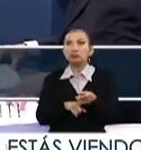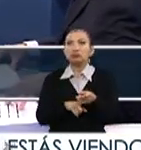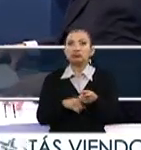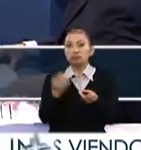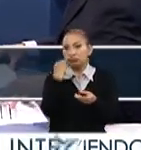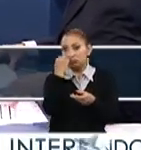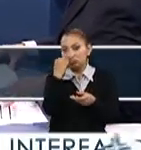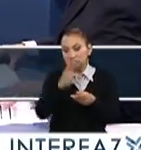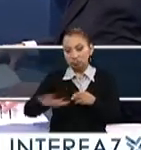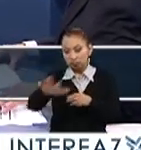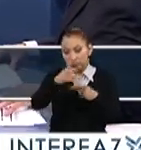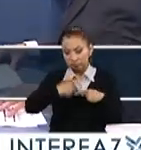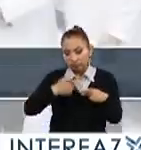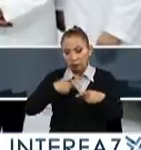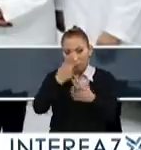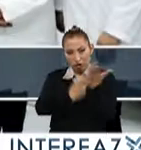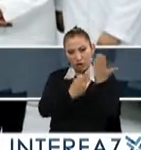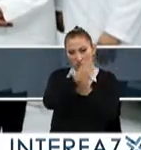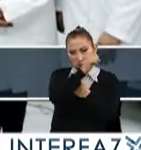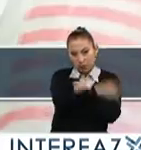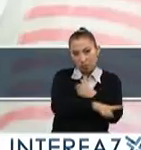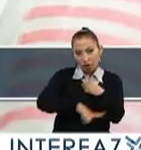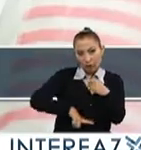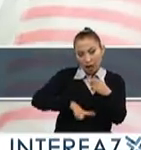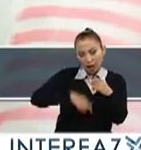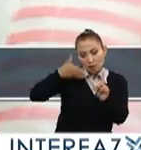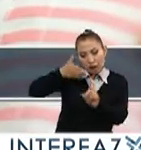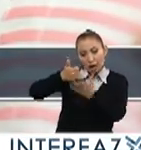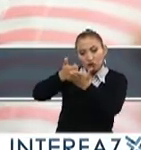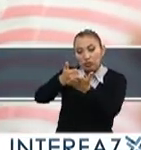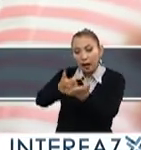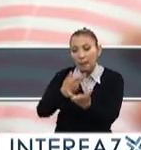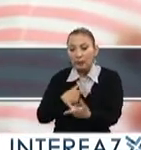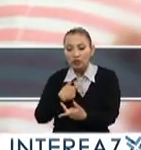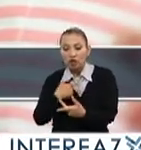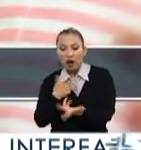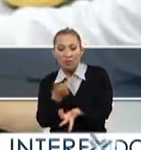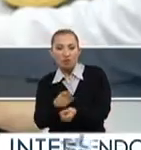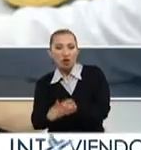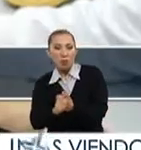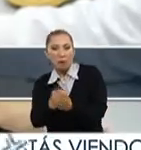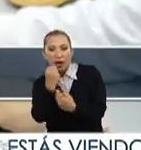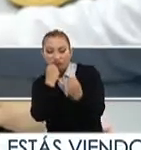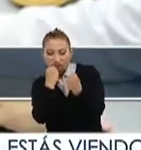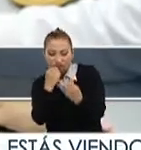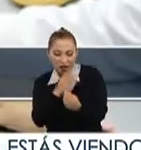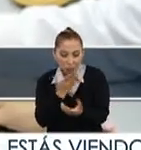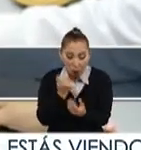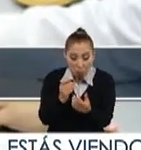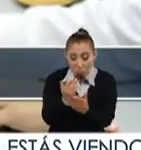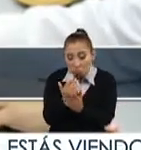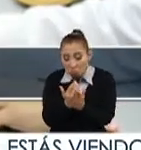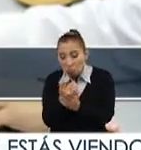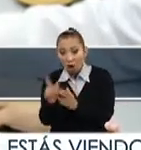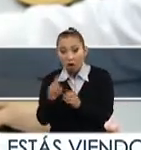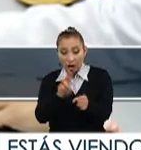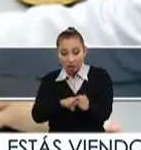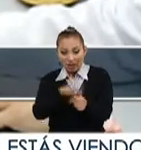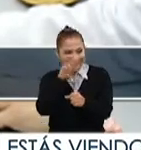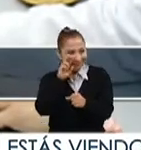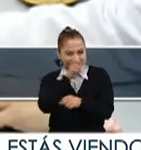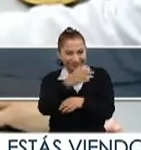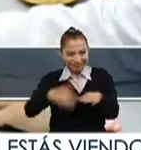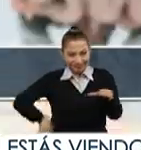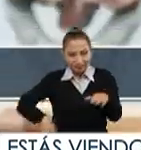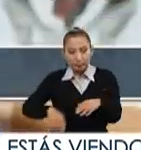nutrición poblacional, con estos programas específicos para ayudar a la población, incluso en desastres naturales, como lo